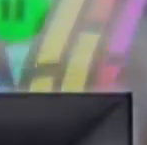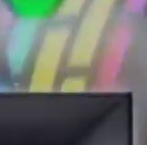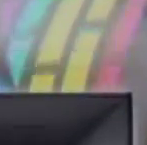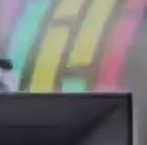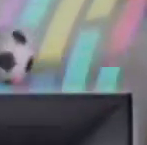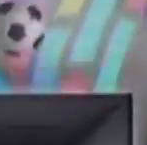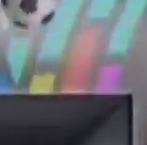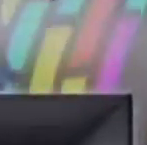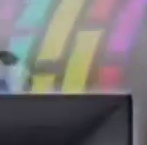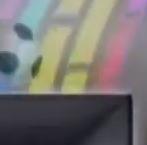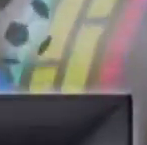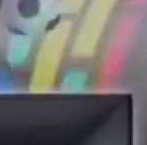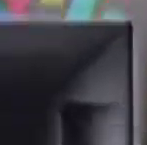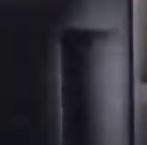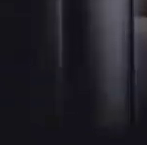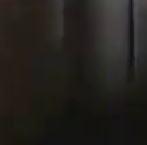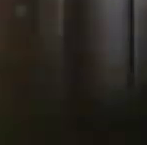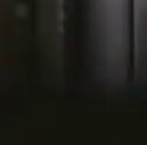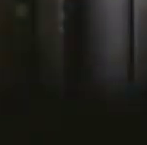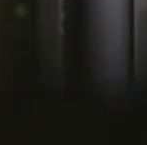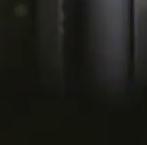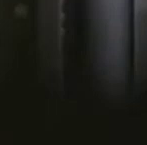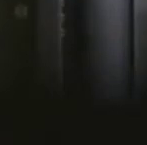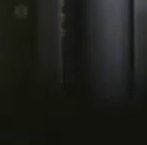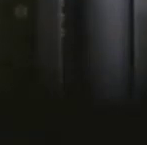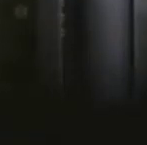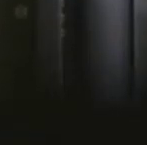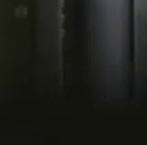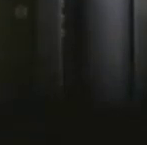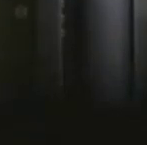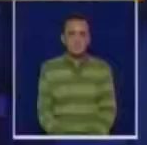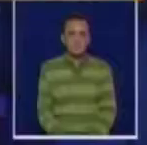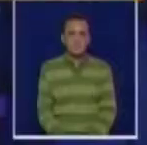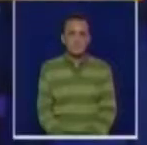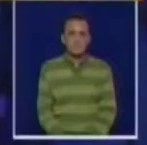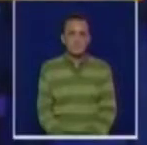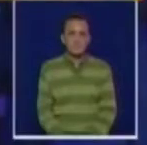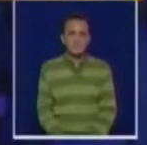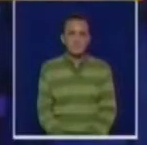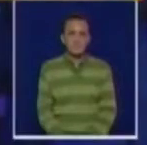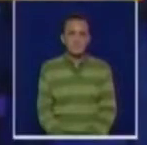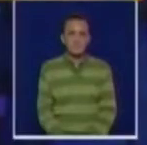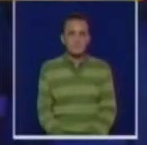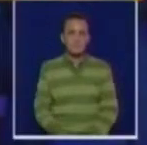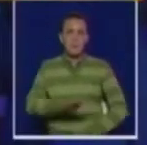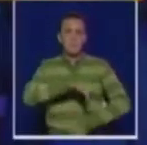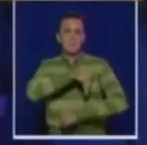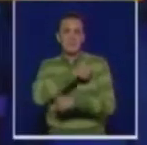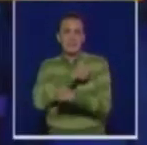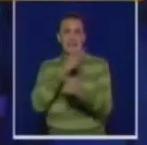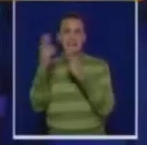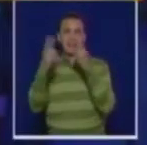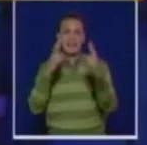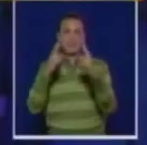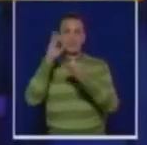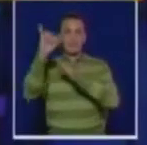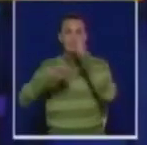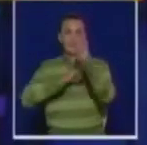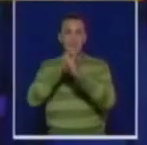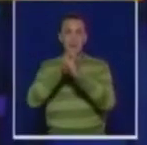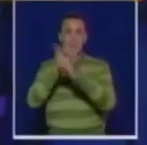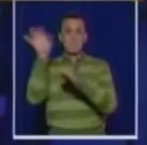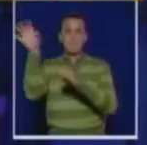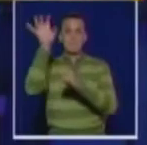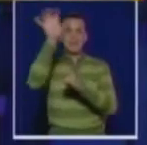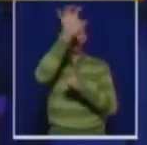arma la programación como tú prefieras. En Cali somos tu empresa. Los ministros de Relaciones Exteriores de los